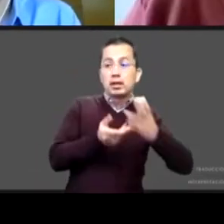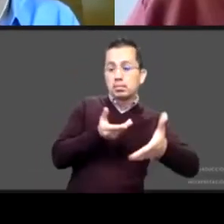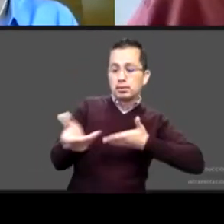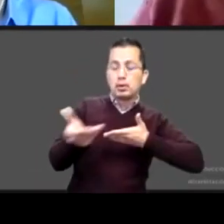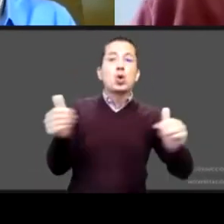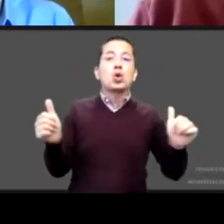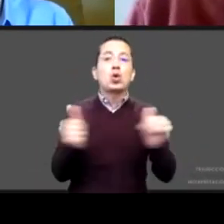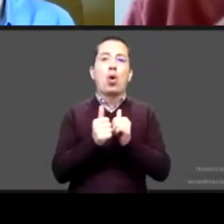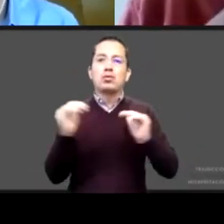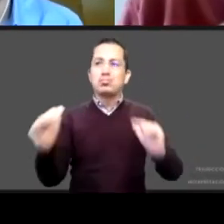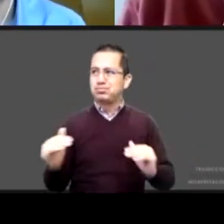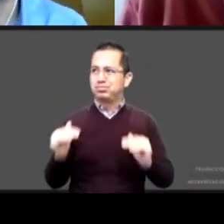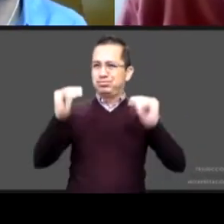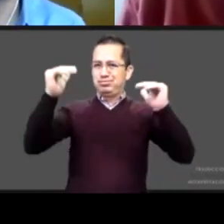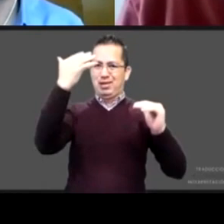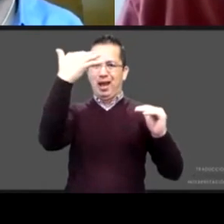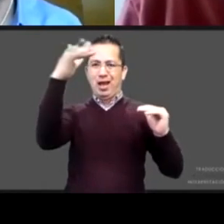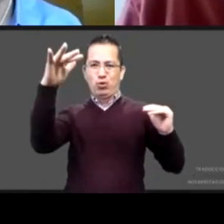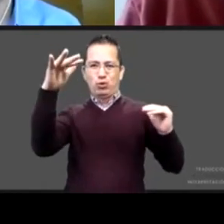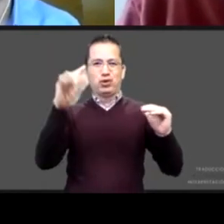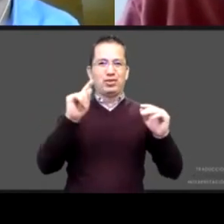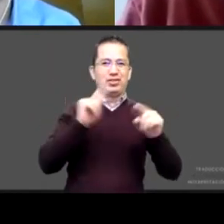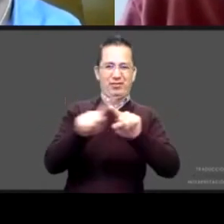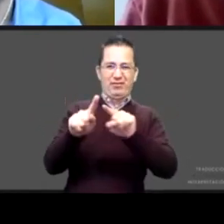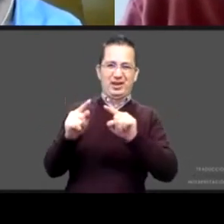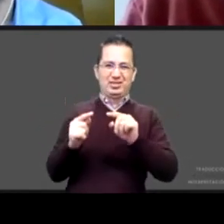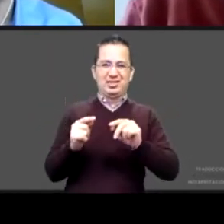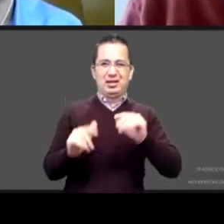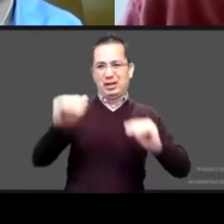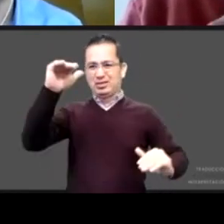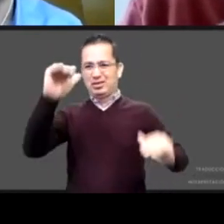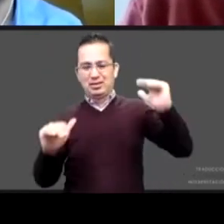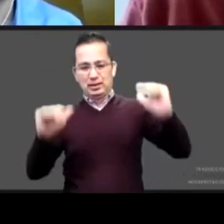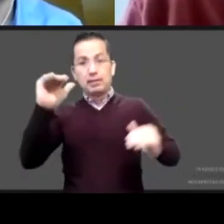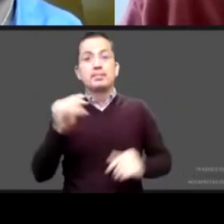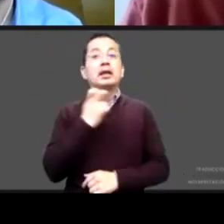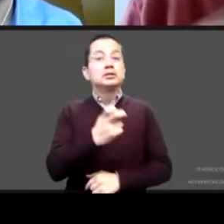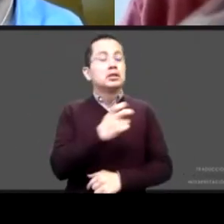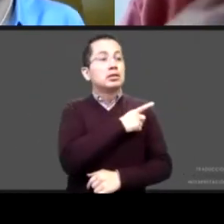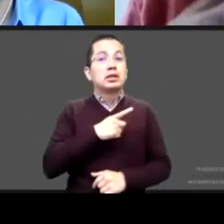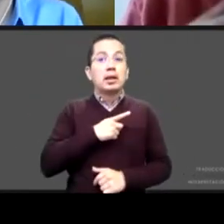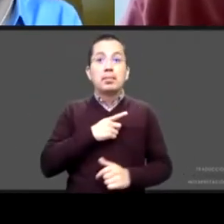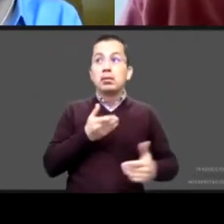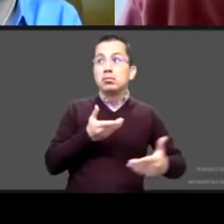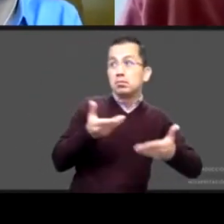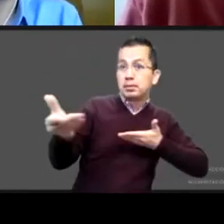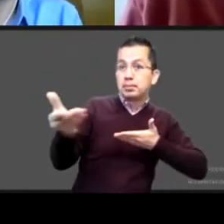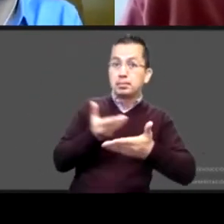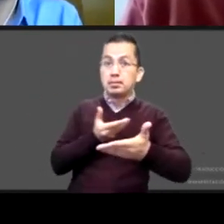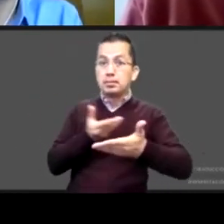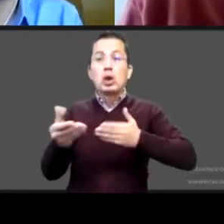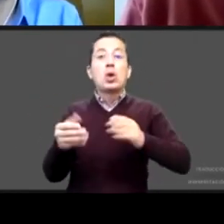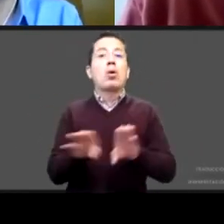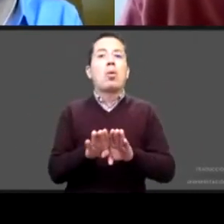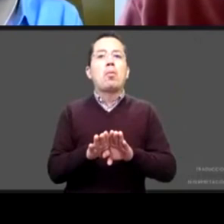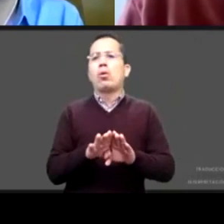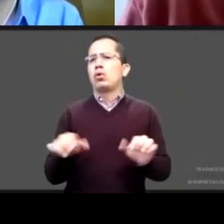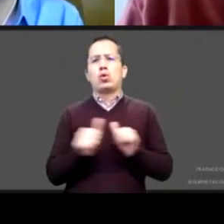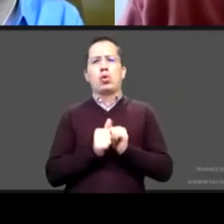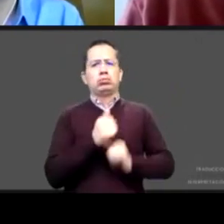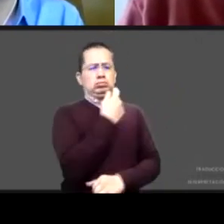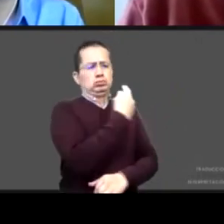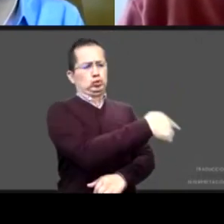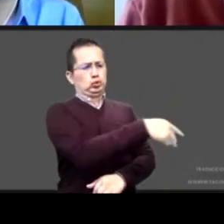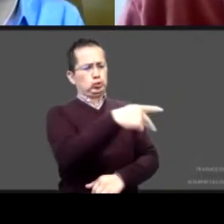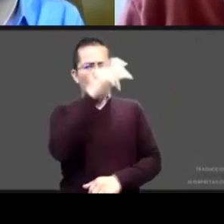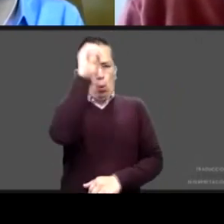debe incluir la posibilidad de que ese niño, niña, adolescente pueda generar opinión propia acerca de aquel tema en el